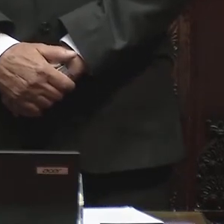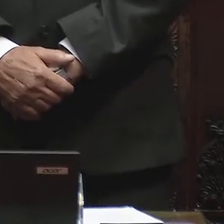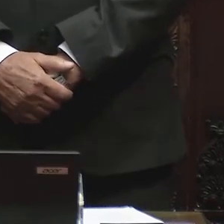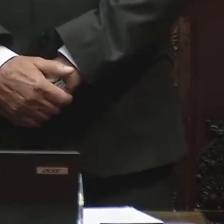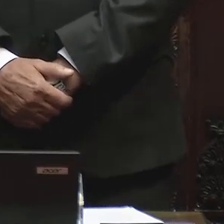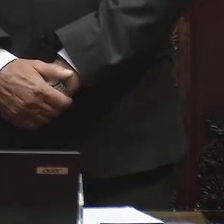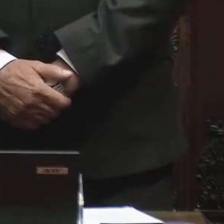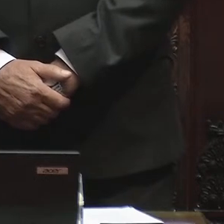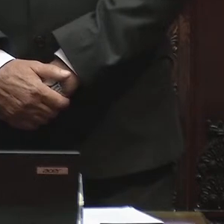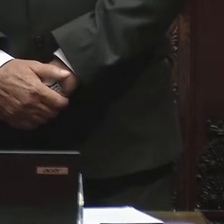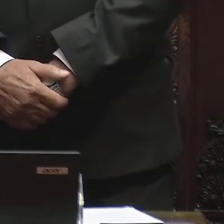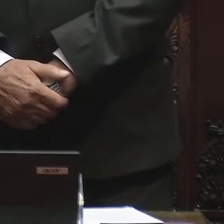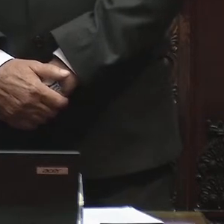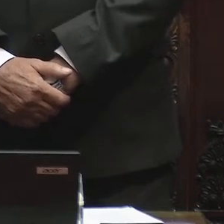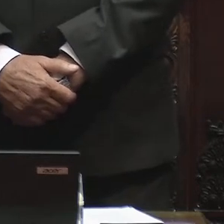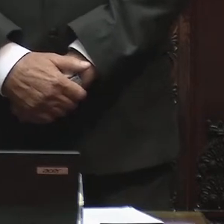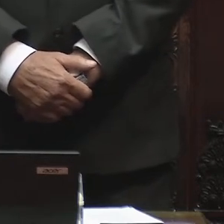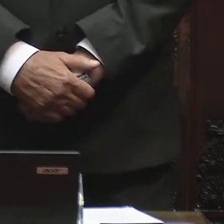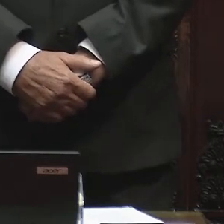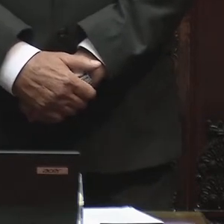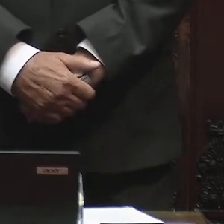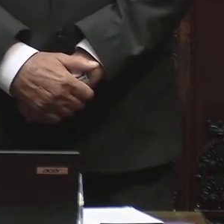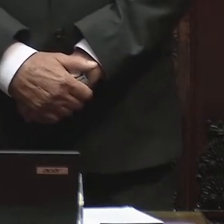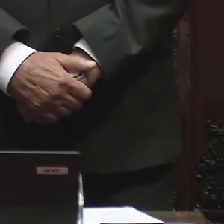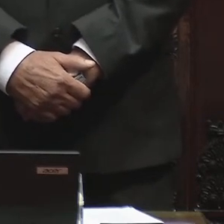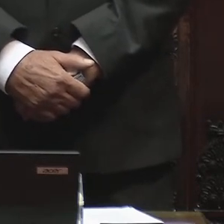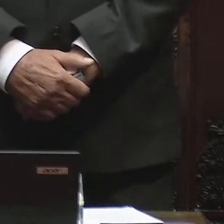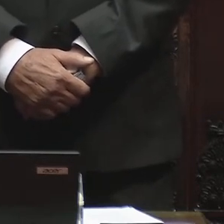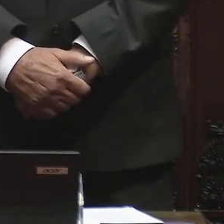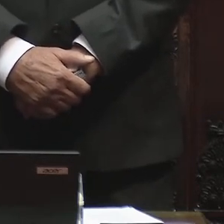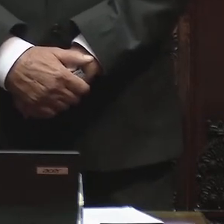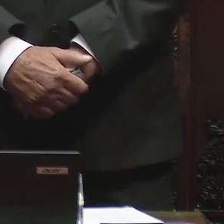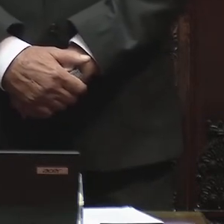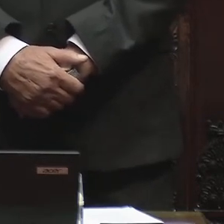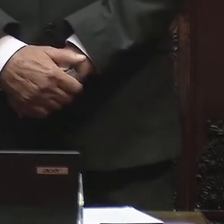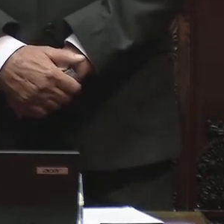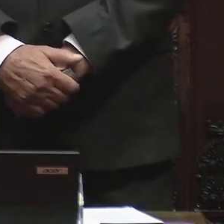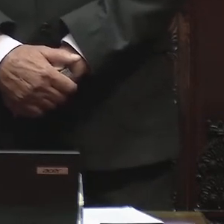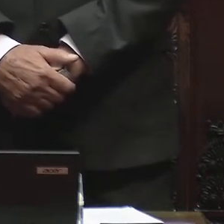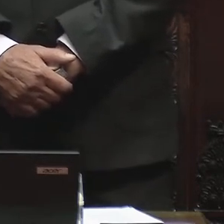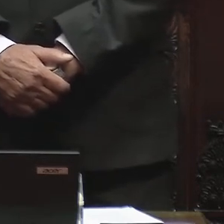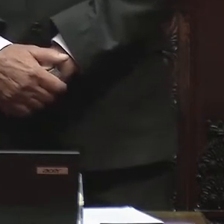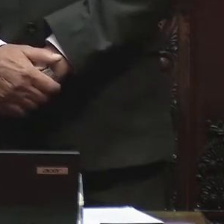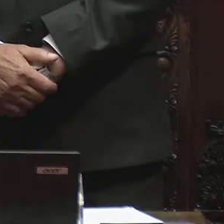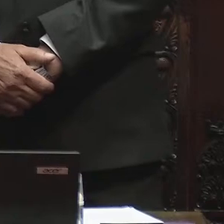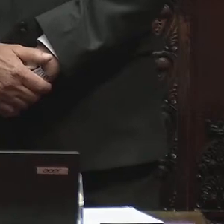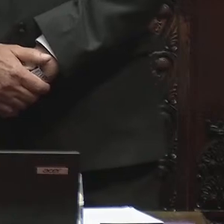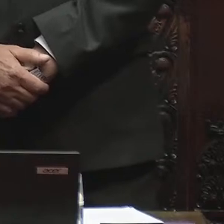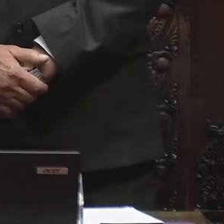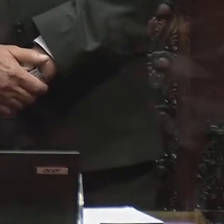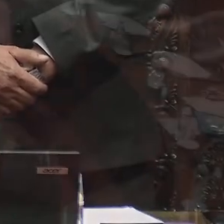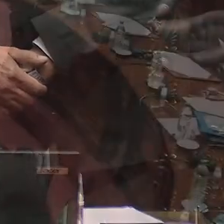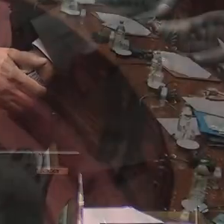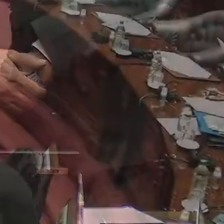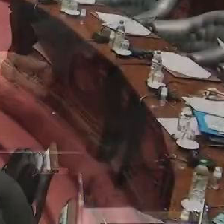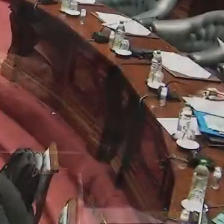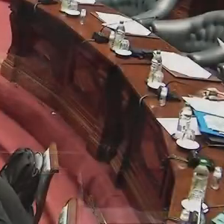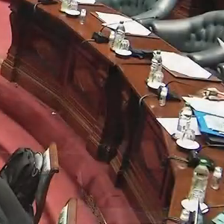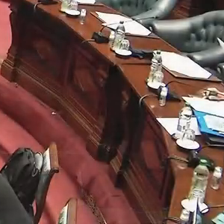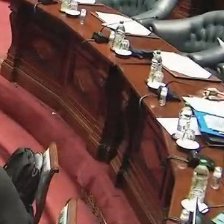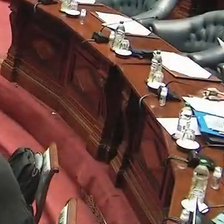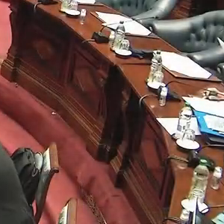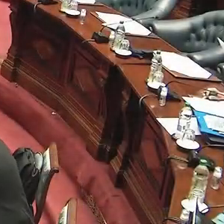encuentran aquí vamos a votar entonces la autorización por la afirmativa si va a ser expresada